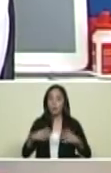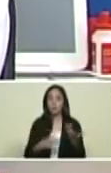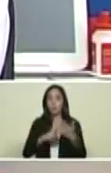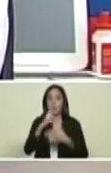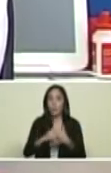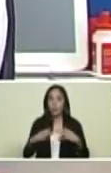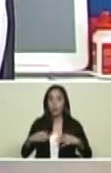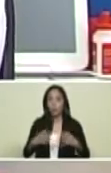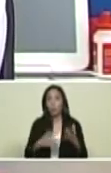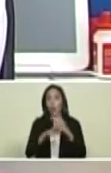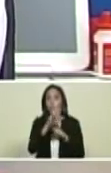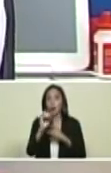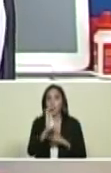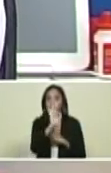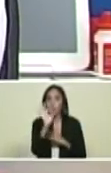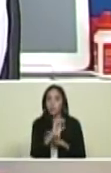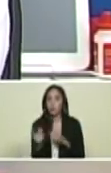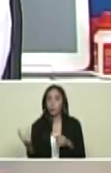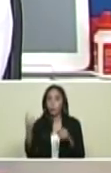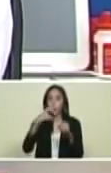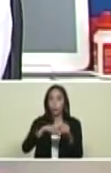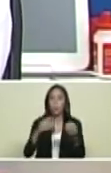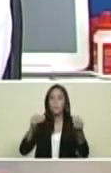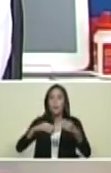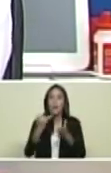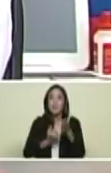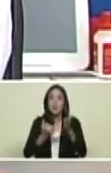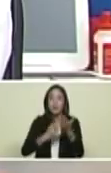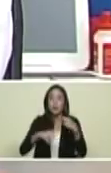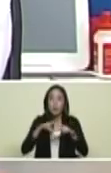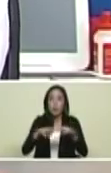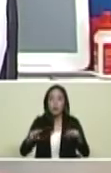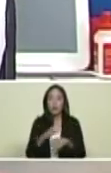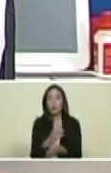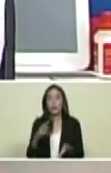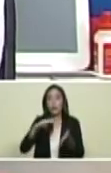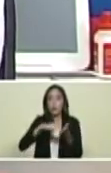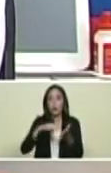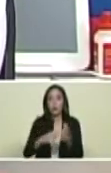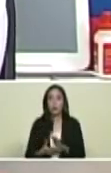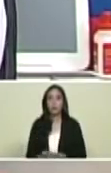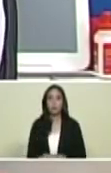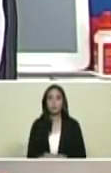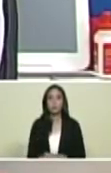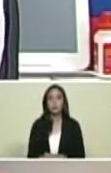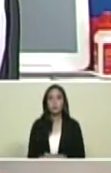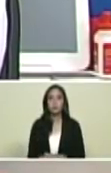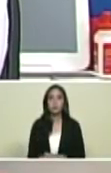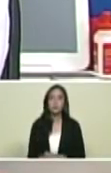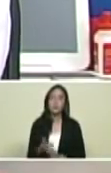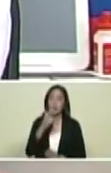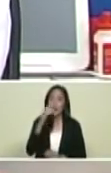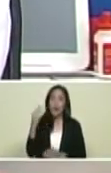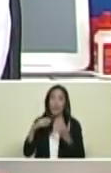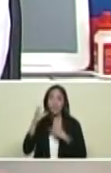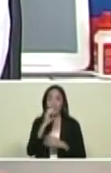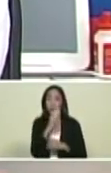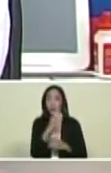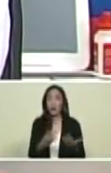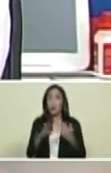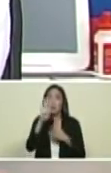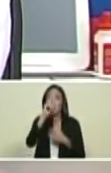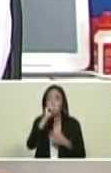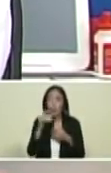incrementado 30% la matrícula escolar en las escuelas de la gobernación. Uh-huh. Y bueno, aquí vemos ejemplos del desastre que fue Capriles. 4 años